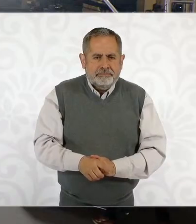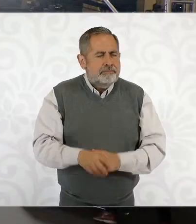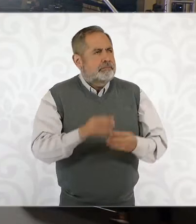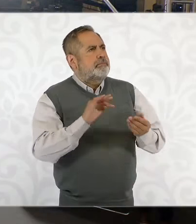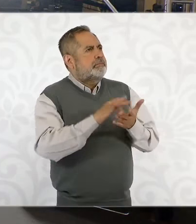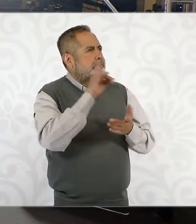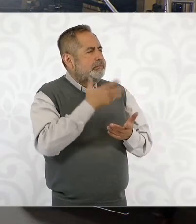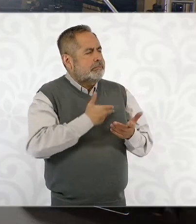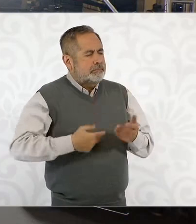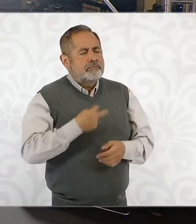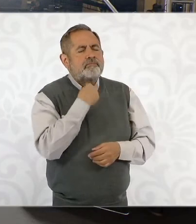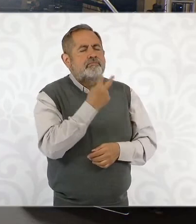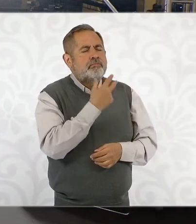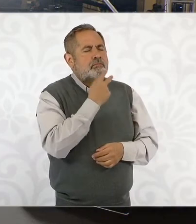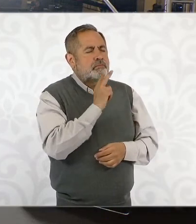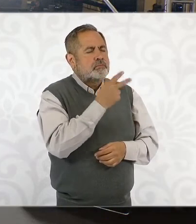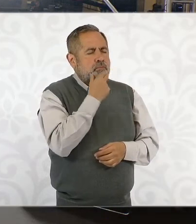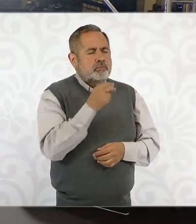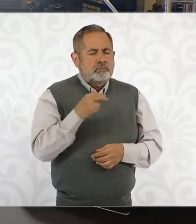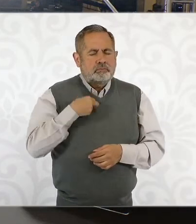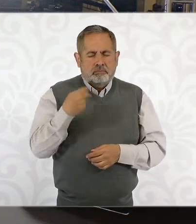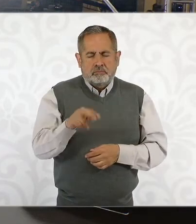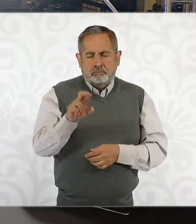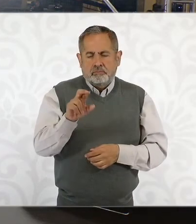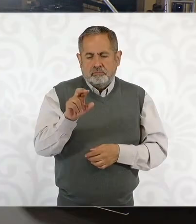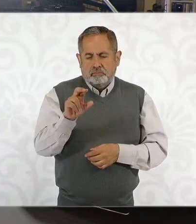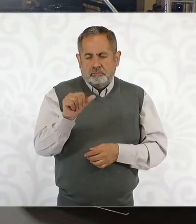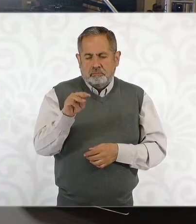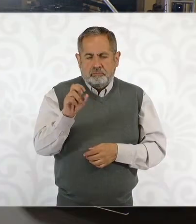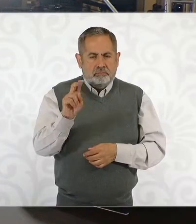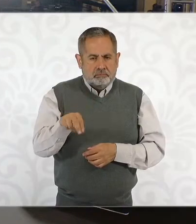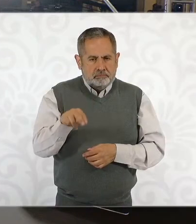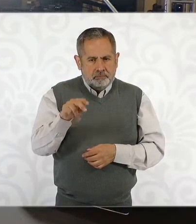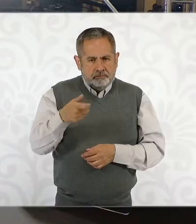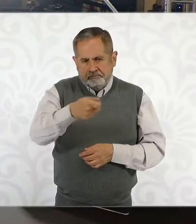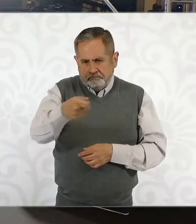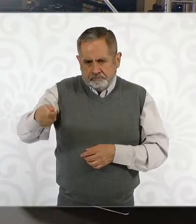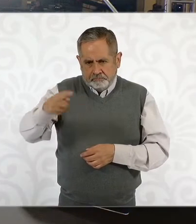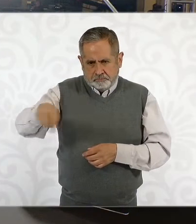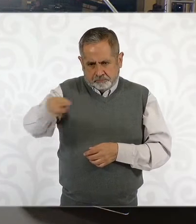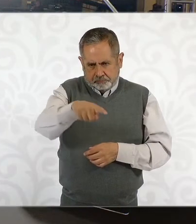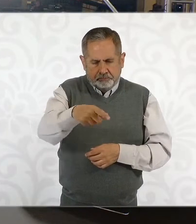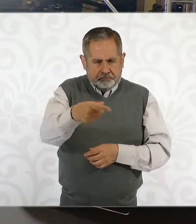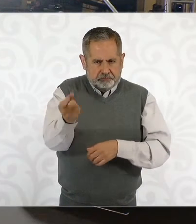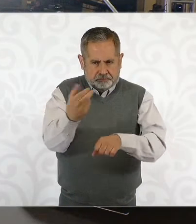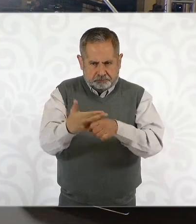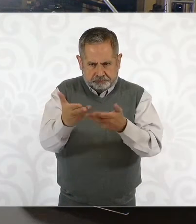Muchas gracias, presidenta. Ramón Flores, del Centinela Informa, saludando a sus funcionarios,